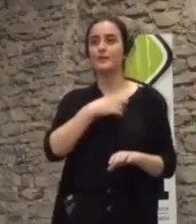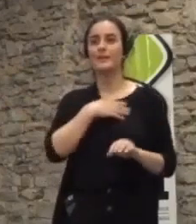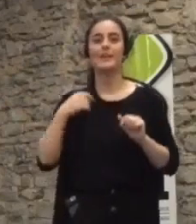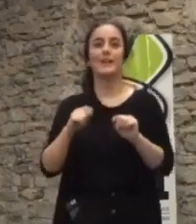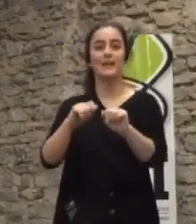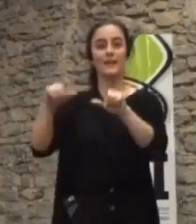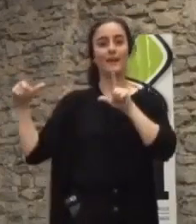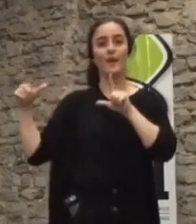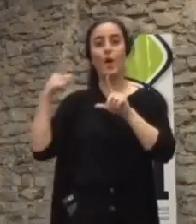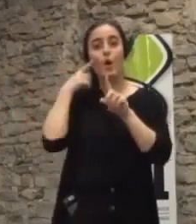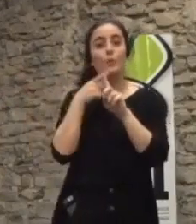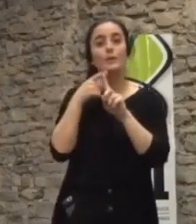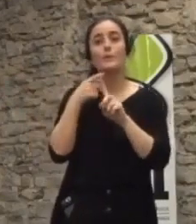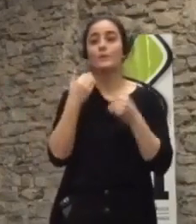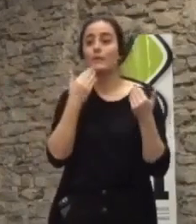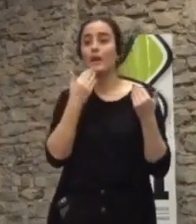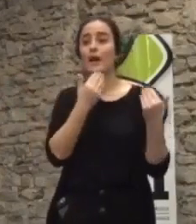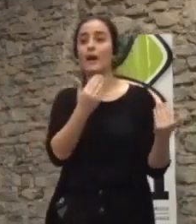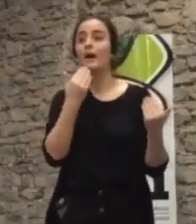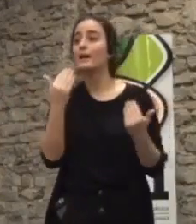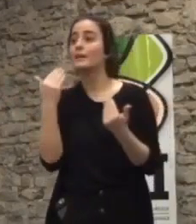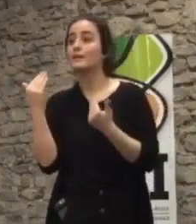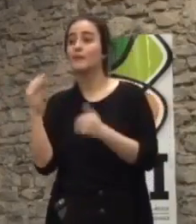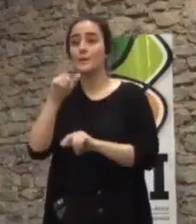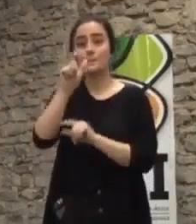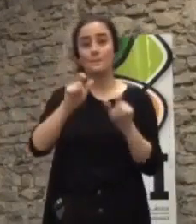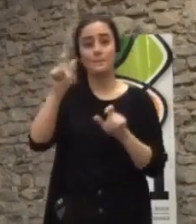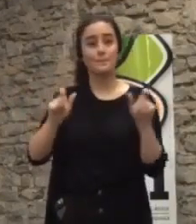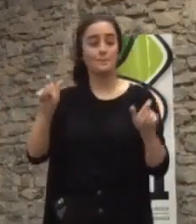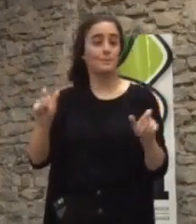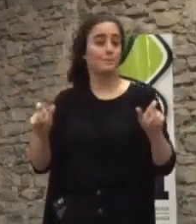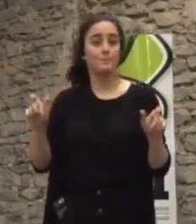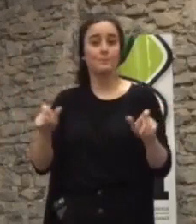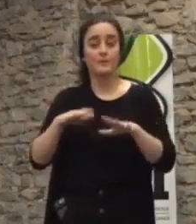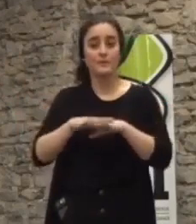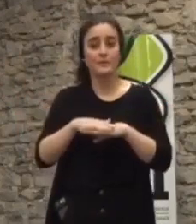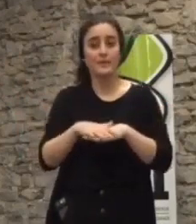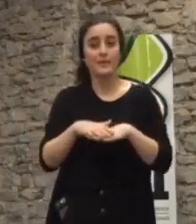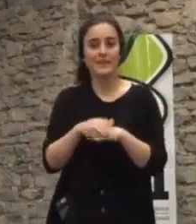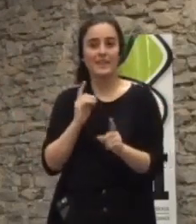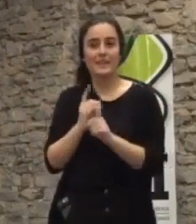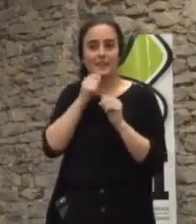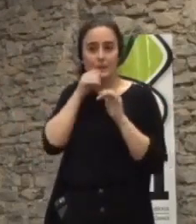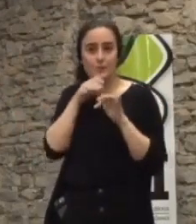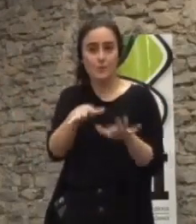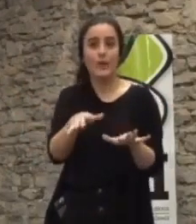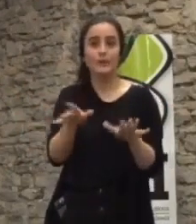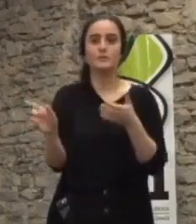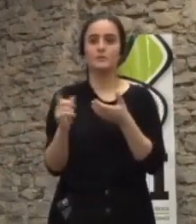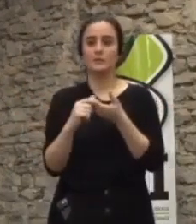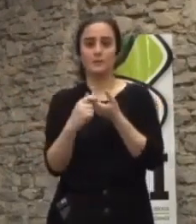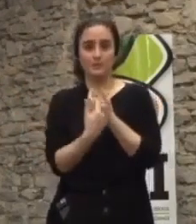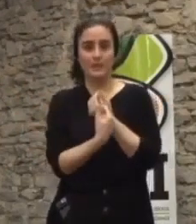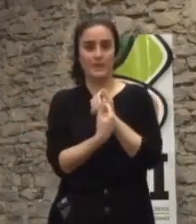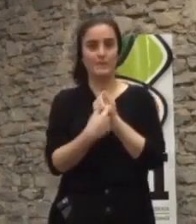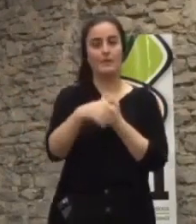para agradecer a todas esas personas que forman parte de las redes antirrumores de